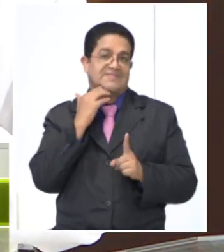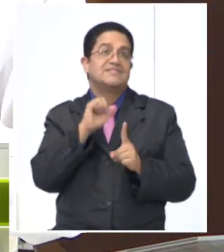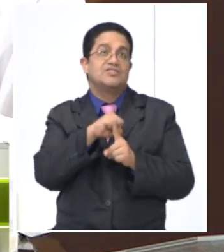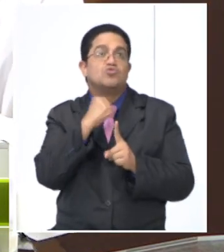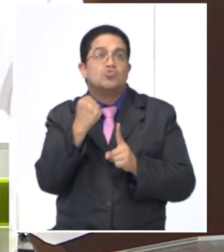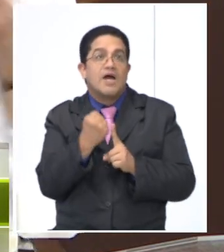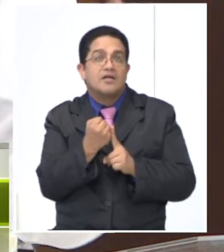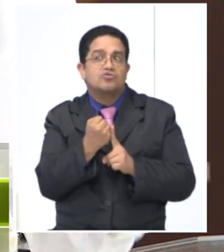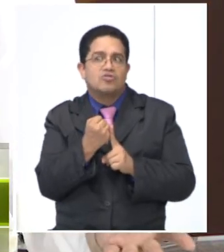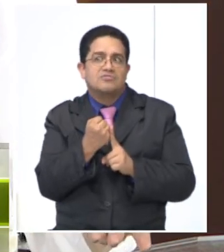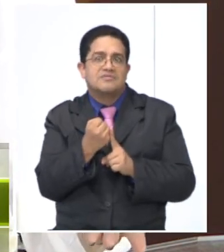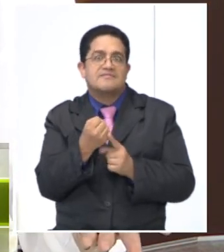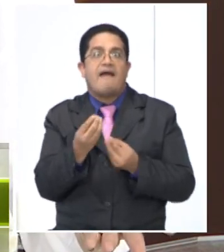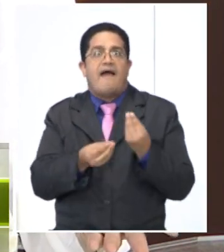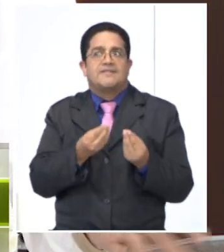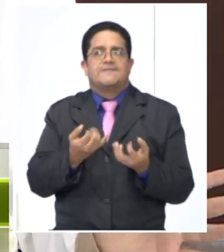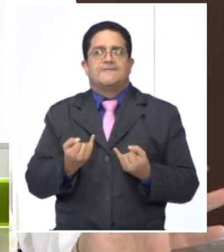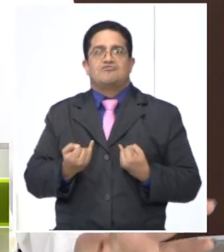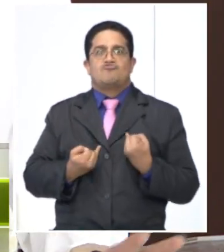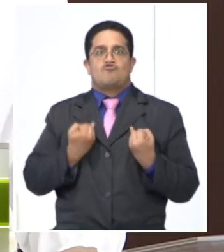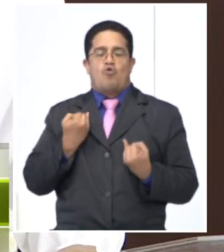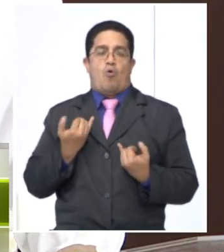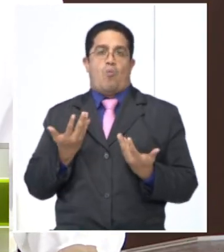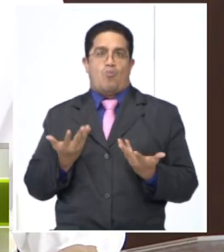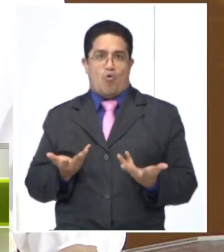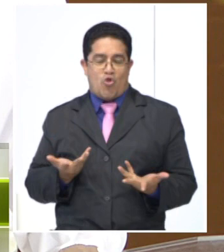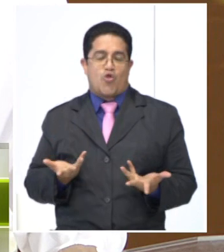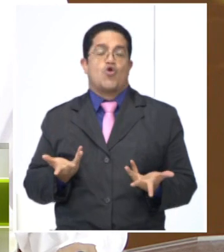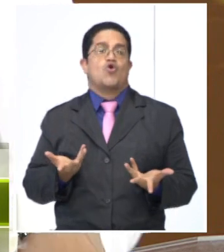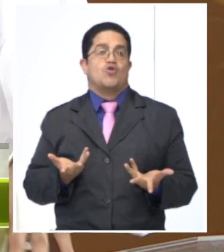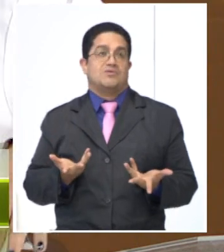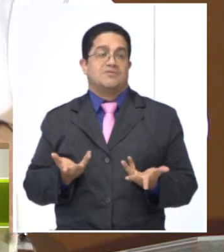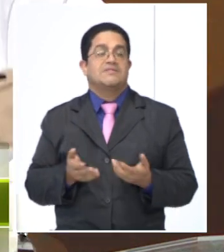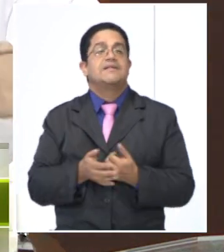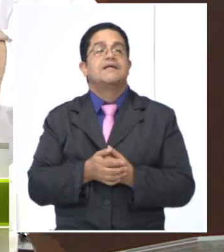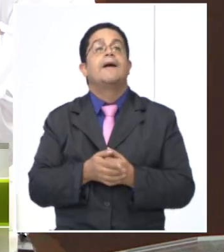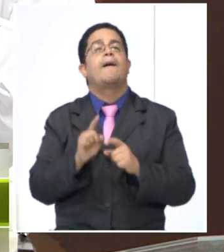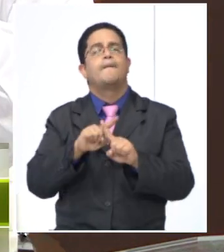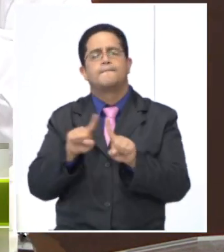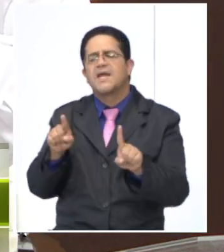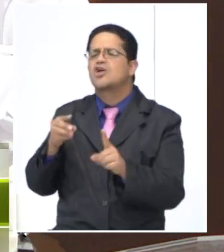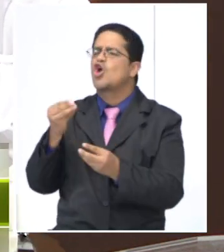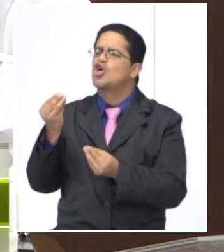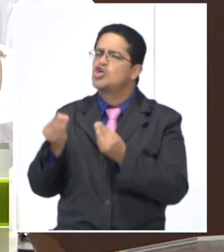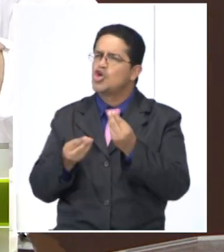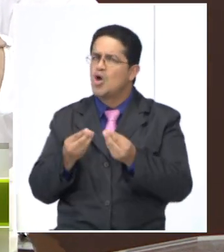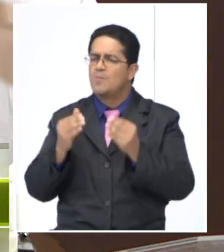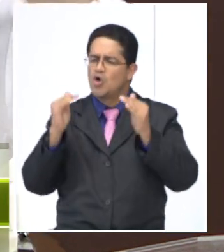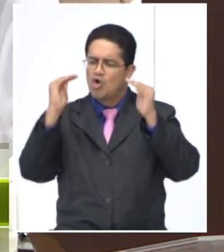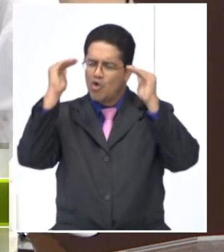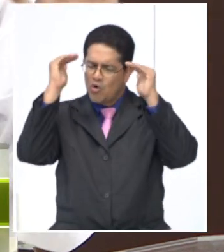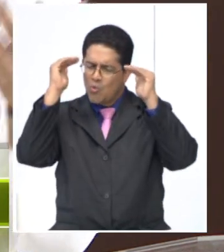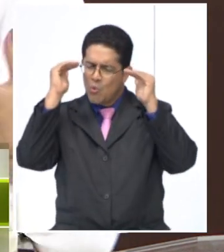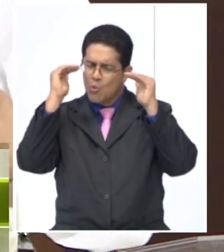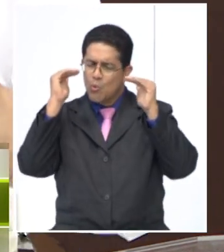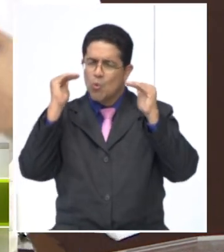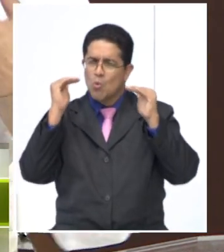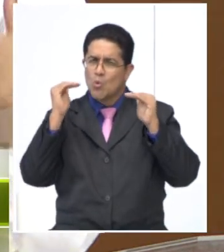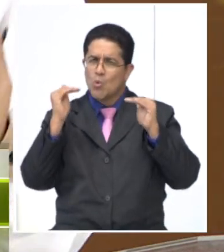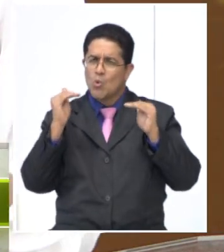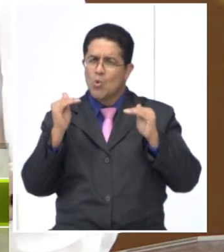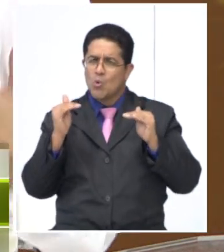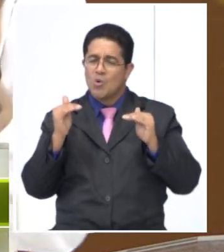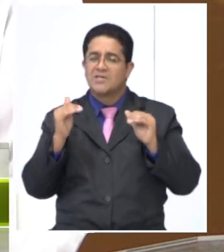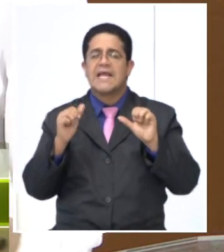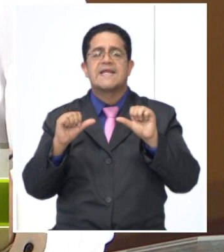hacer sentirnos incómodos o mal, pues nos va a despertar ese cortisol. Pero ¿cómo nivelar esas sustancias también químicas